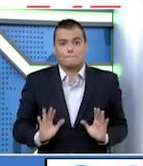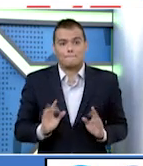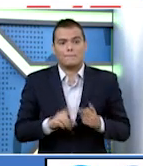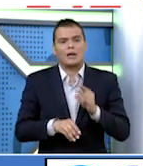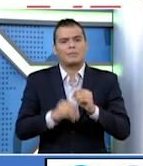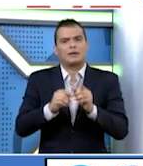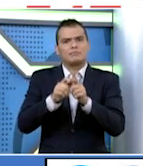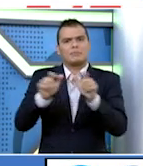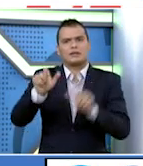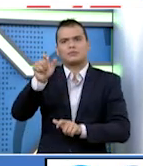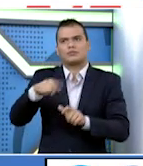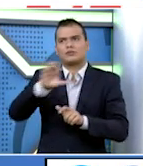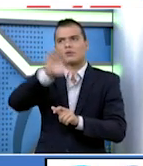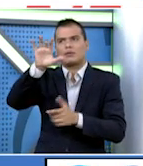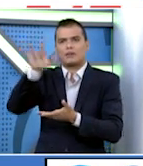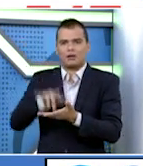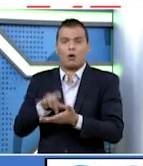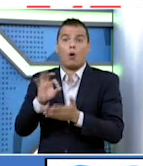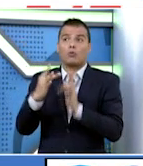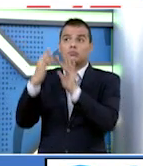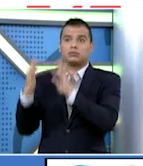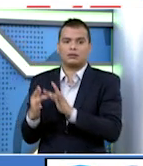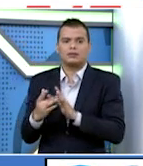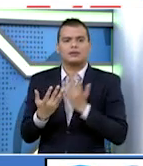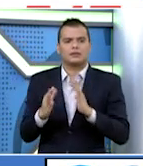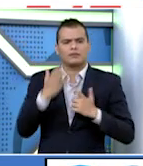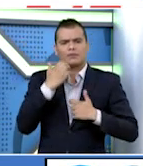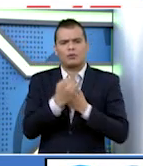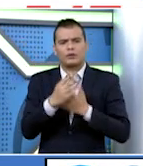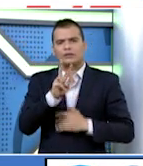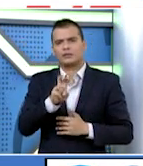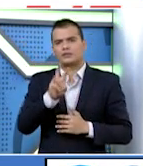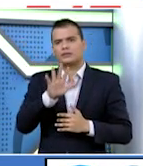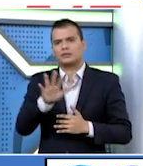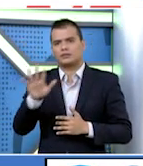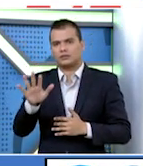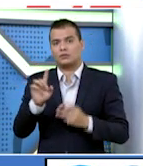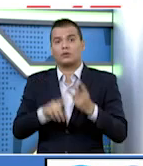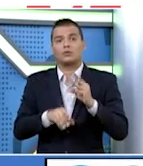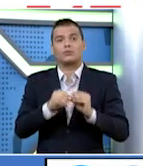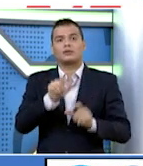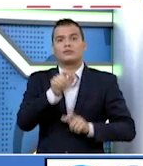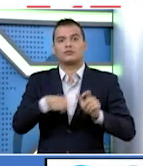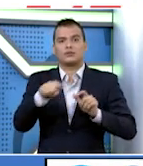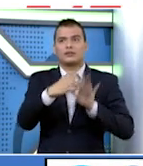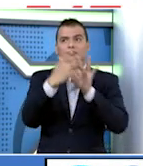importados, que son 755, y el de relacionados, que son 862.